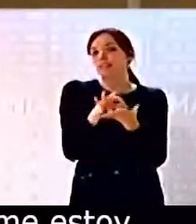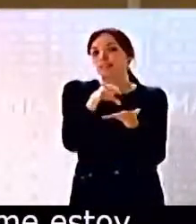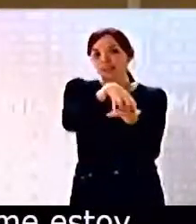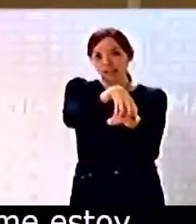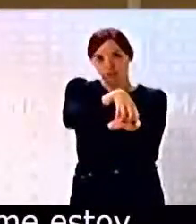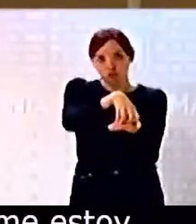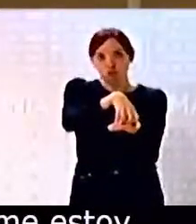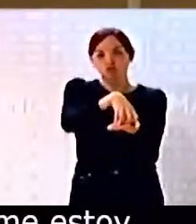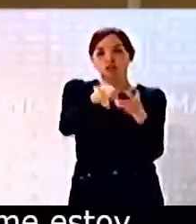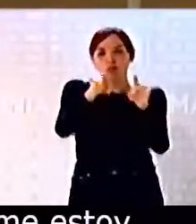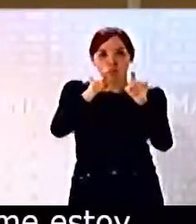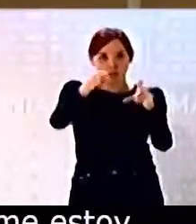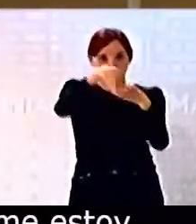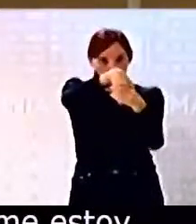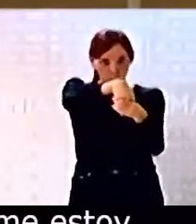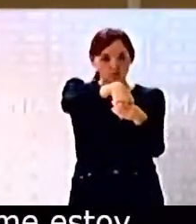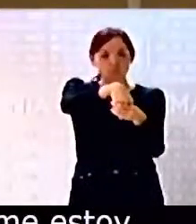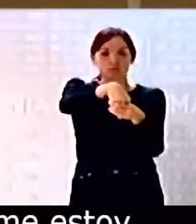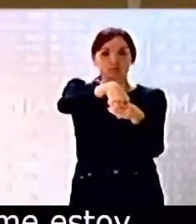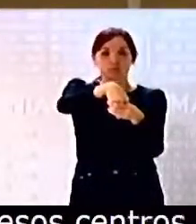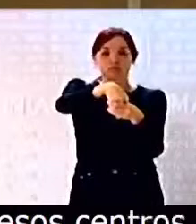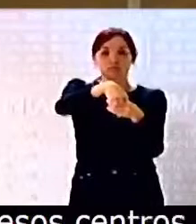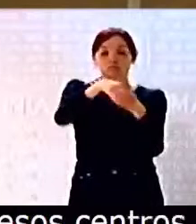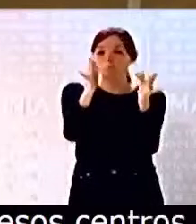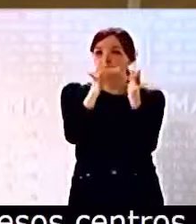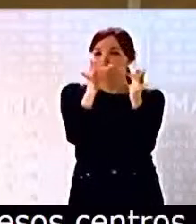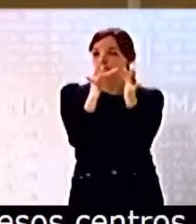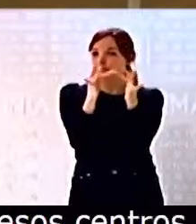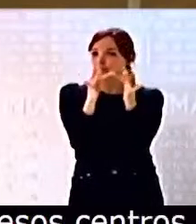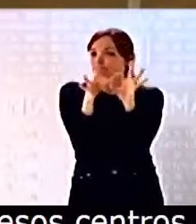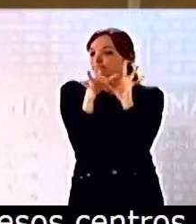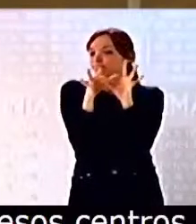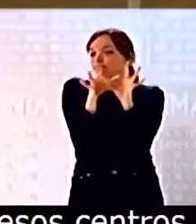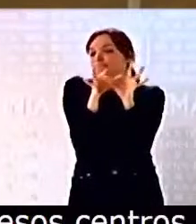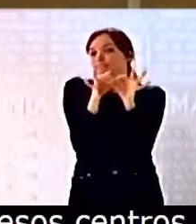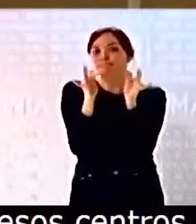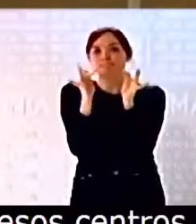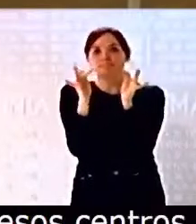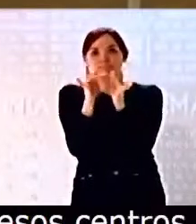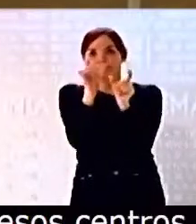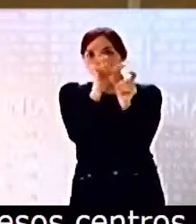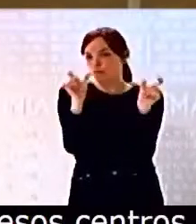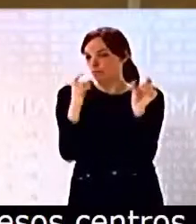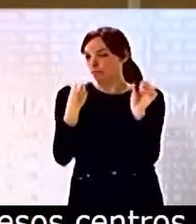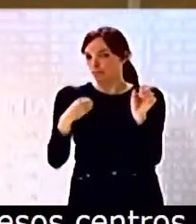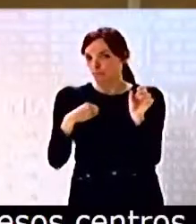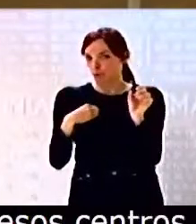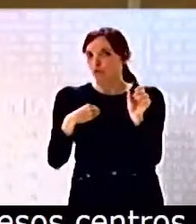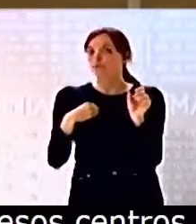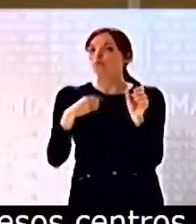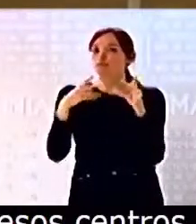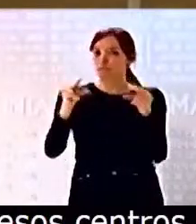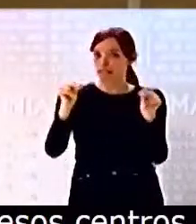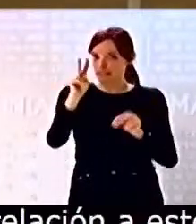centros educativos y que tengan un contacto muy estrecho en relación a este tema.